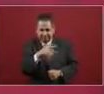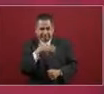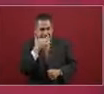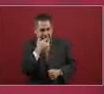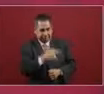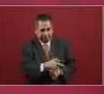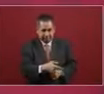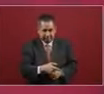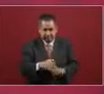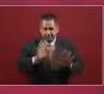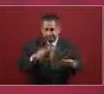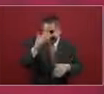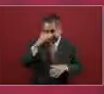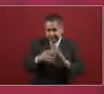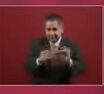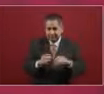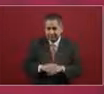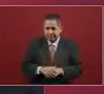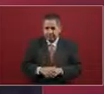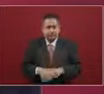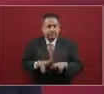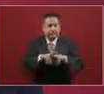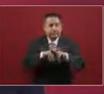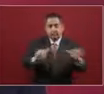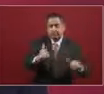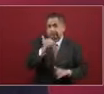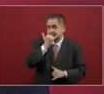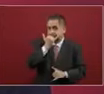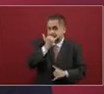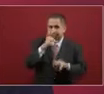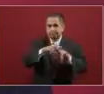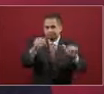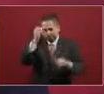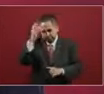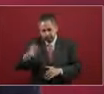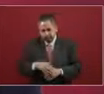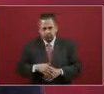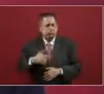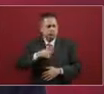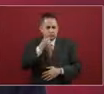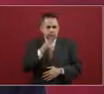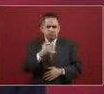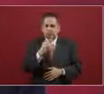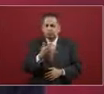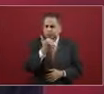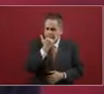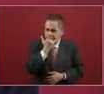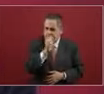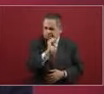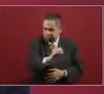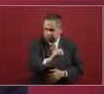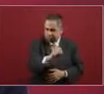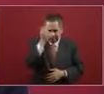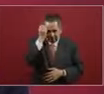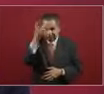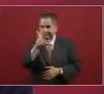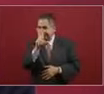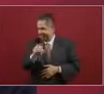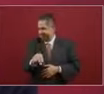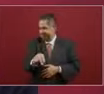Ya ven cómo se dice, ni perdón ni olvido. Yo digo, perdón sí, olvido